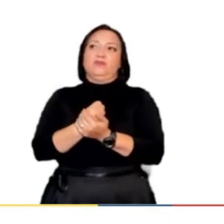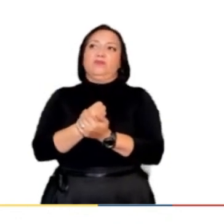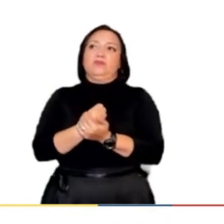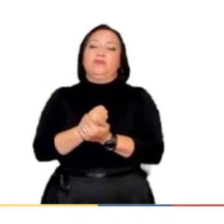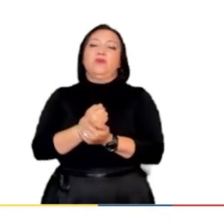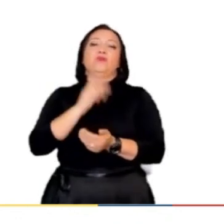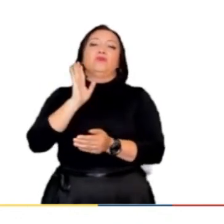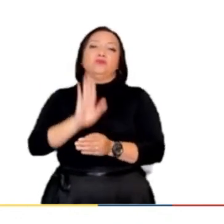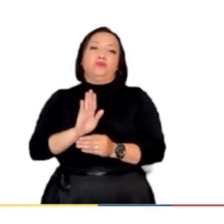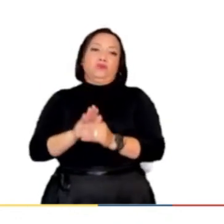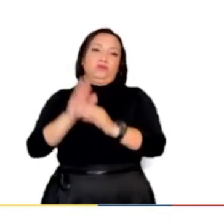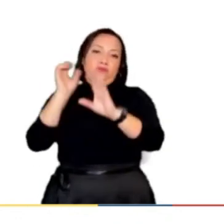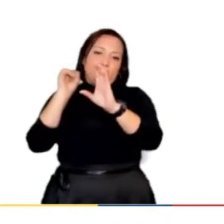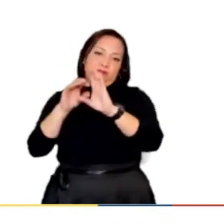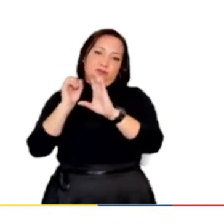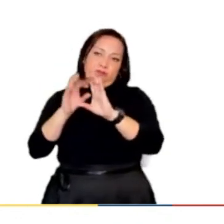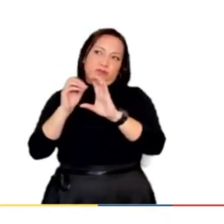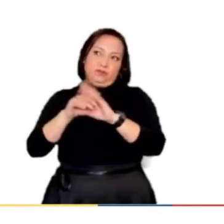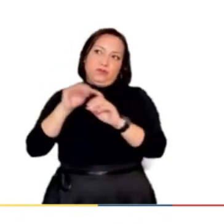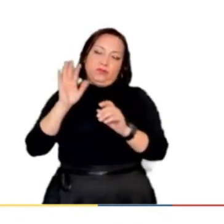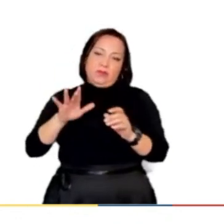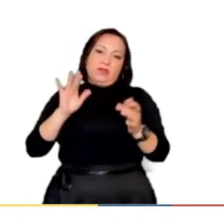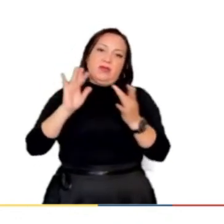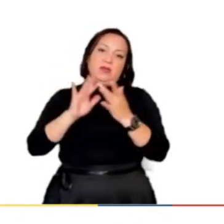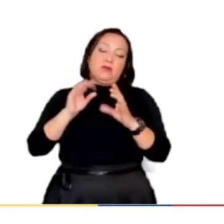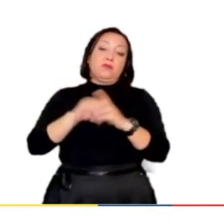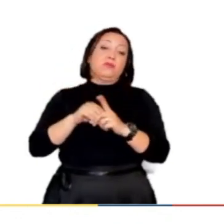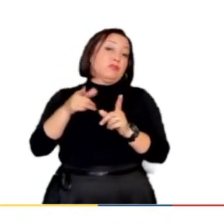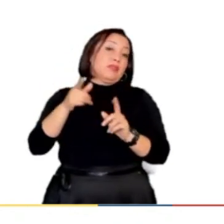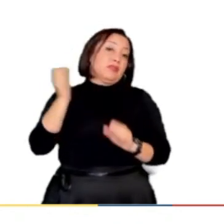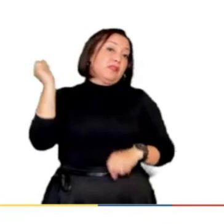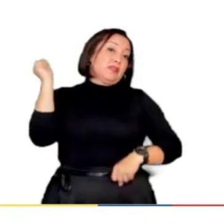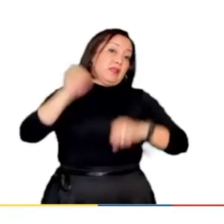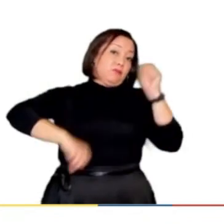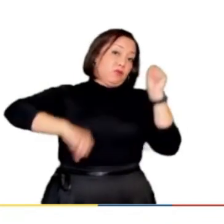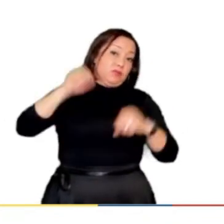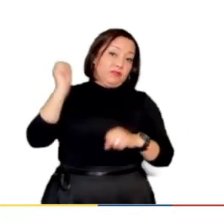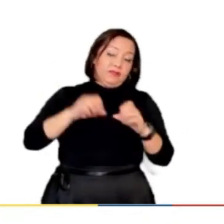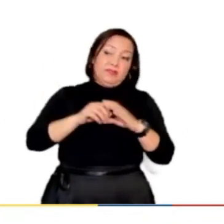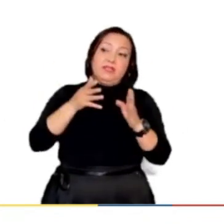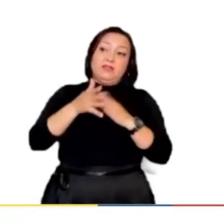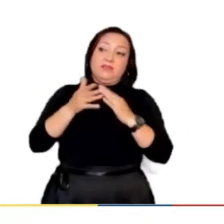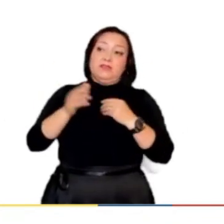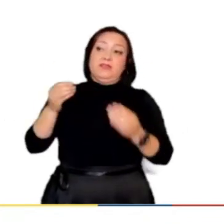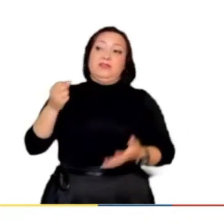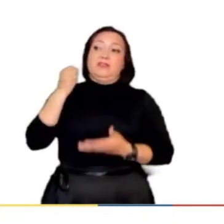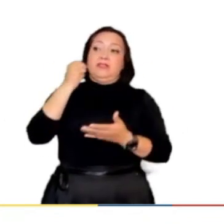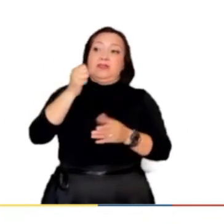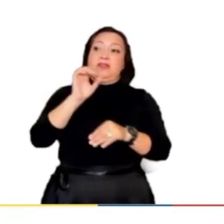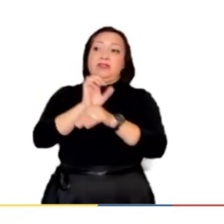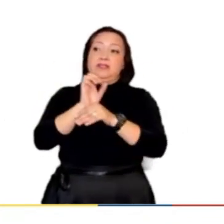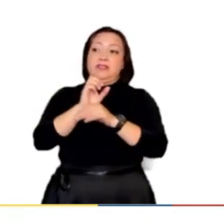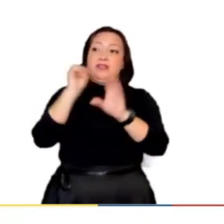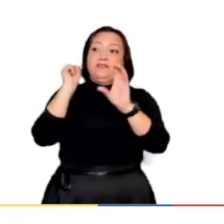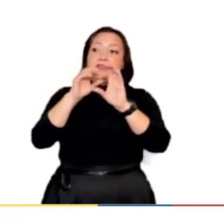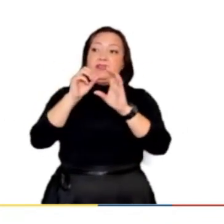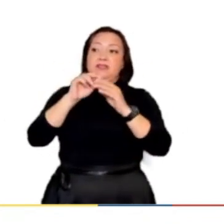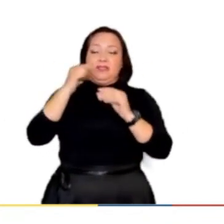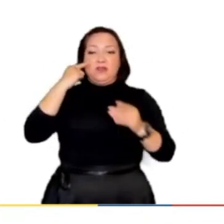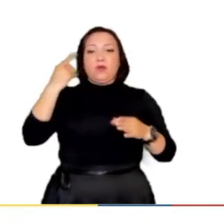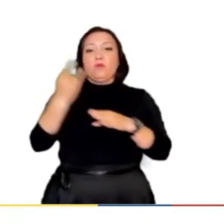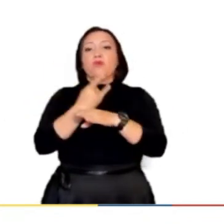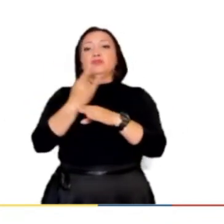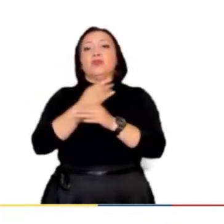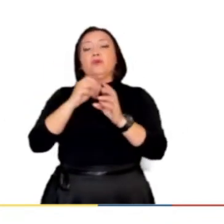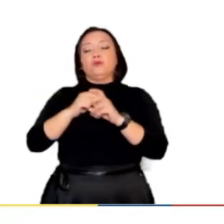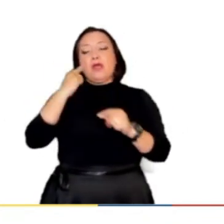de los bancos, en donde se dice que la posibilidad de pérdida o daño de una entidad financiera por ser propensa a ser usada como instrumento para